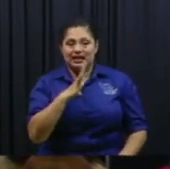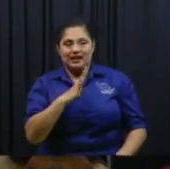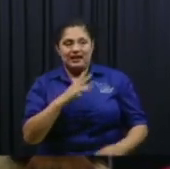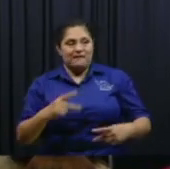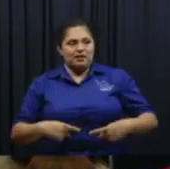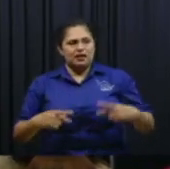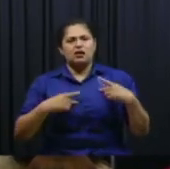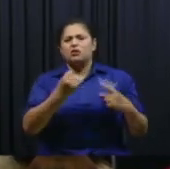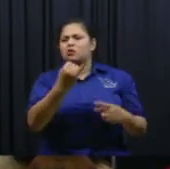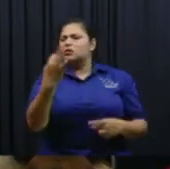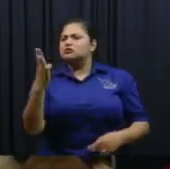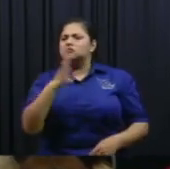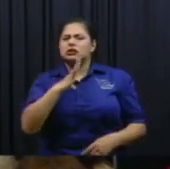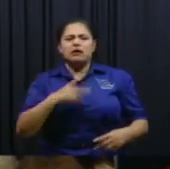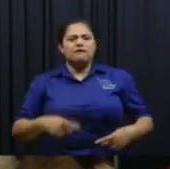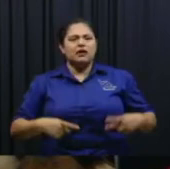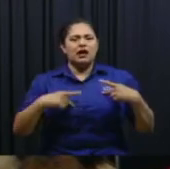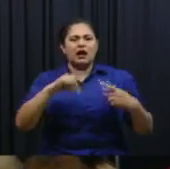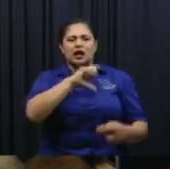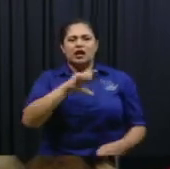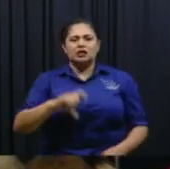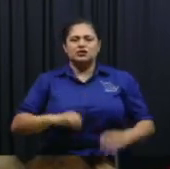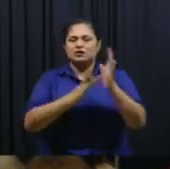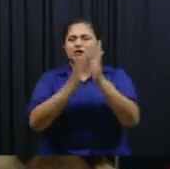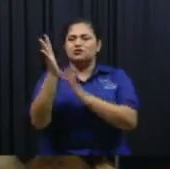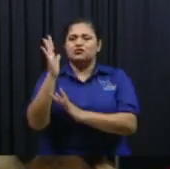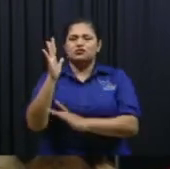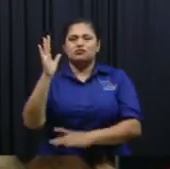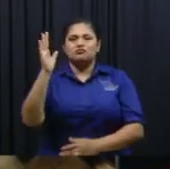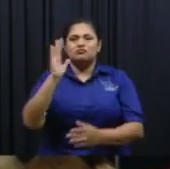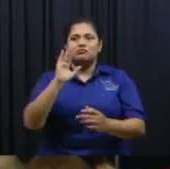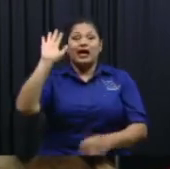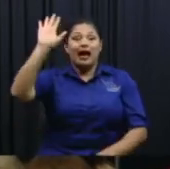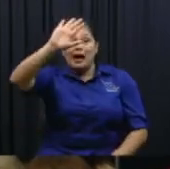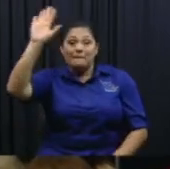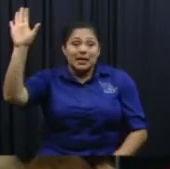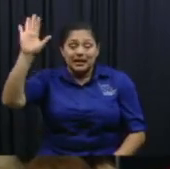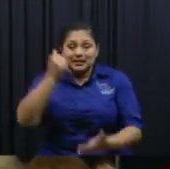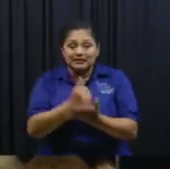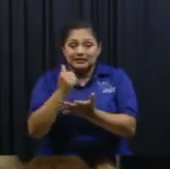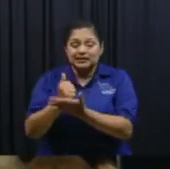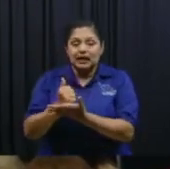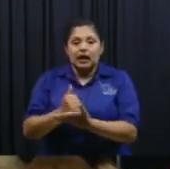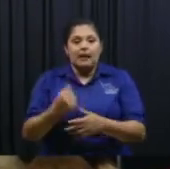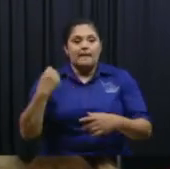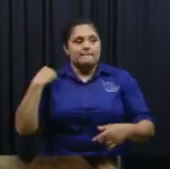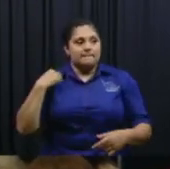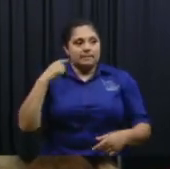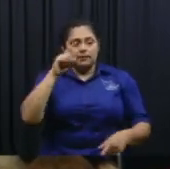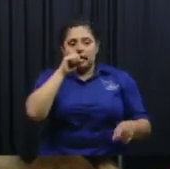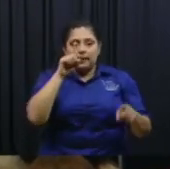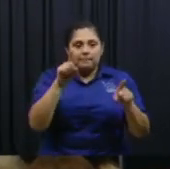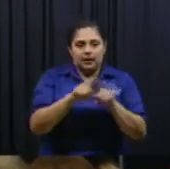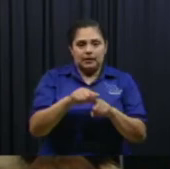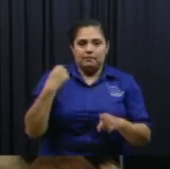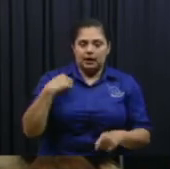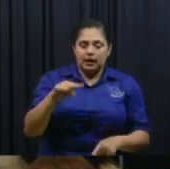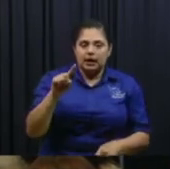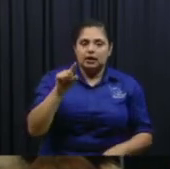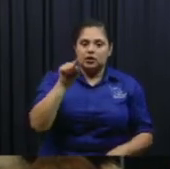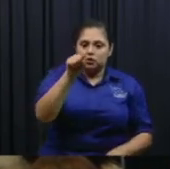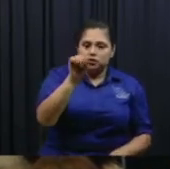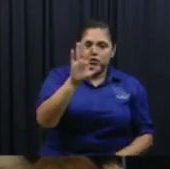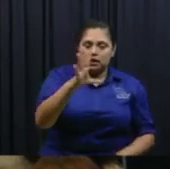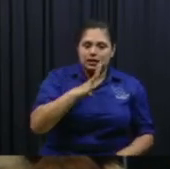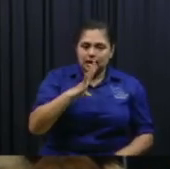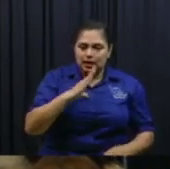Cuántos tienen vida en Cristo Jesús okay Para que tengan abundancia y ahora yo tendría que preguntar y cuántos